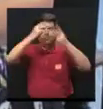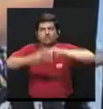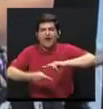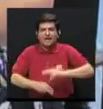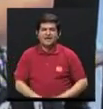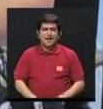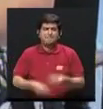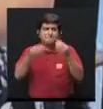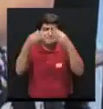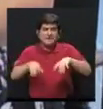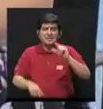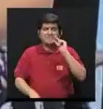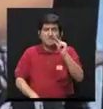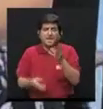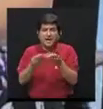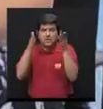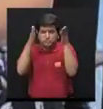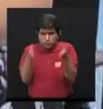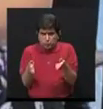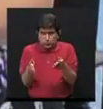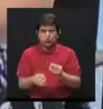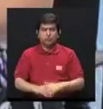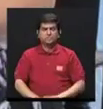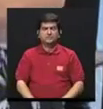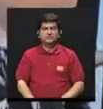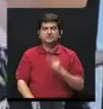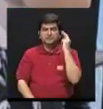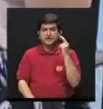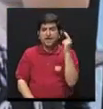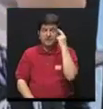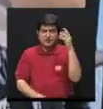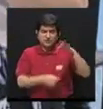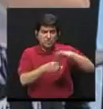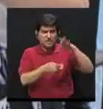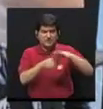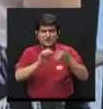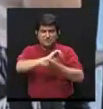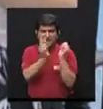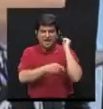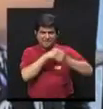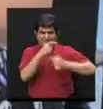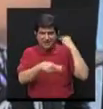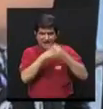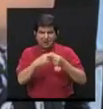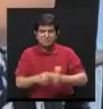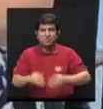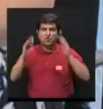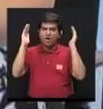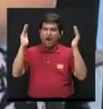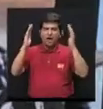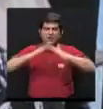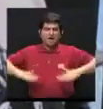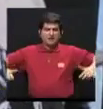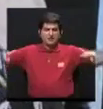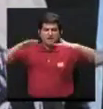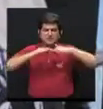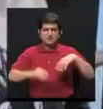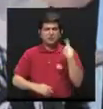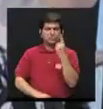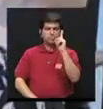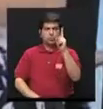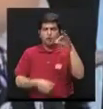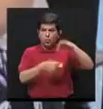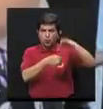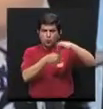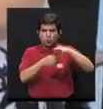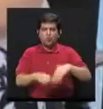pequeños productores porque la siembra de transgénicos se hace en grandes monocultivos para poder fumigarlos